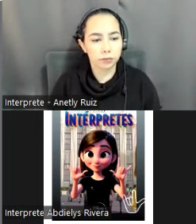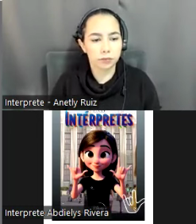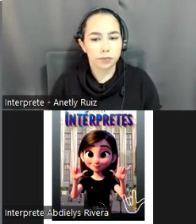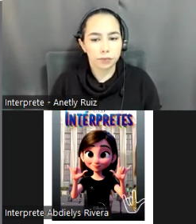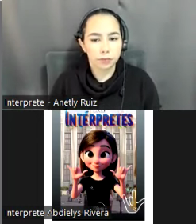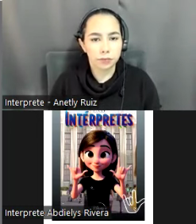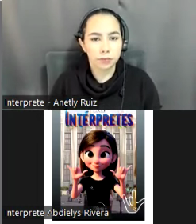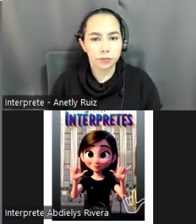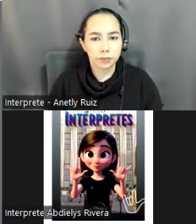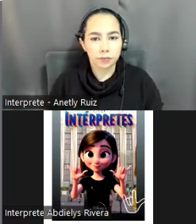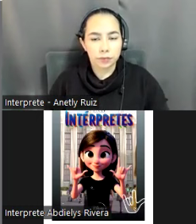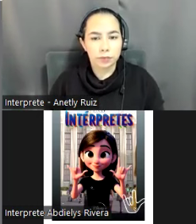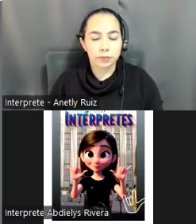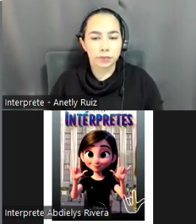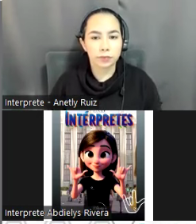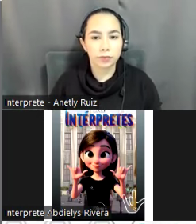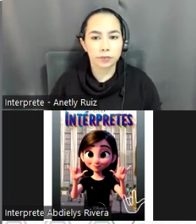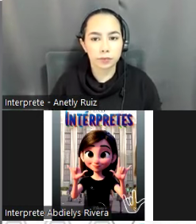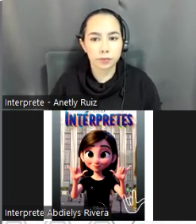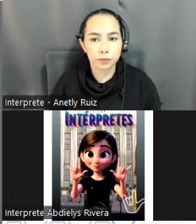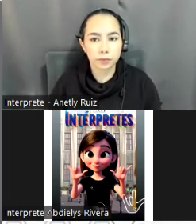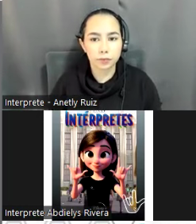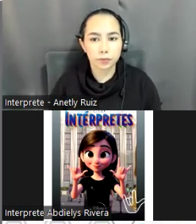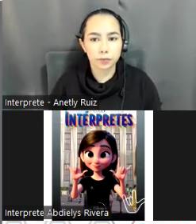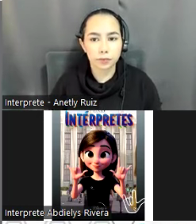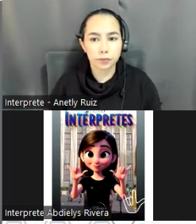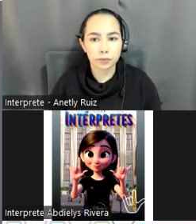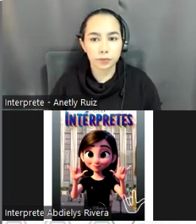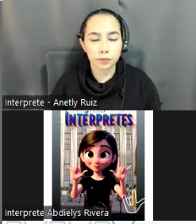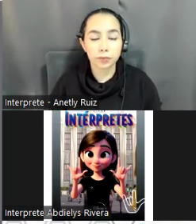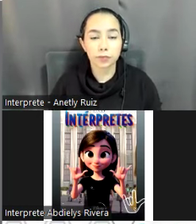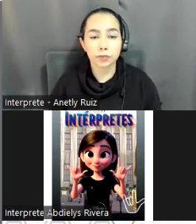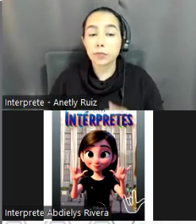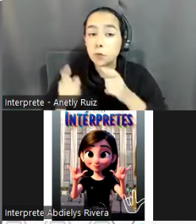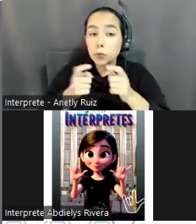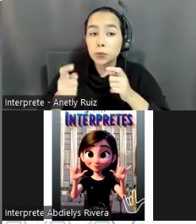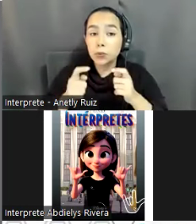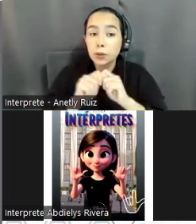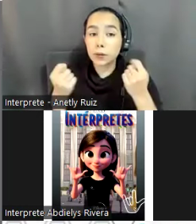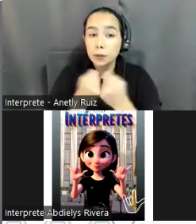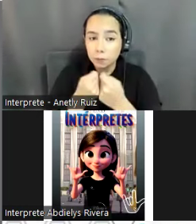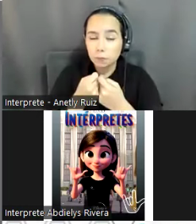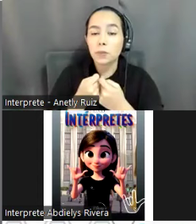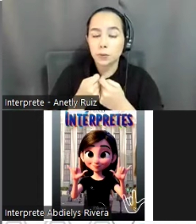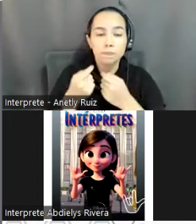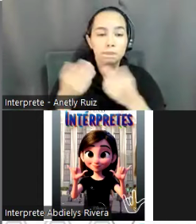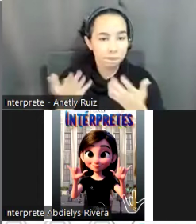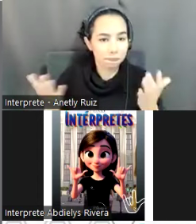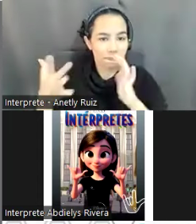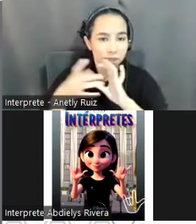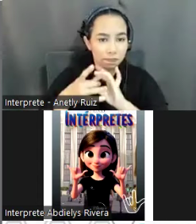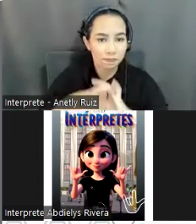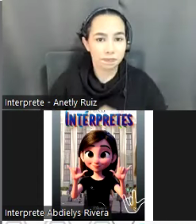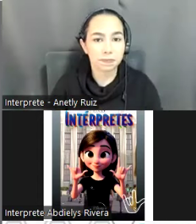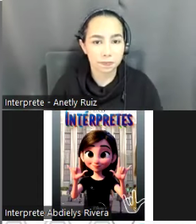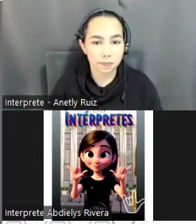Nos acompaña parte del equipo de coordinación de la actividad de esta serie educativa sobre los determinantes